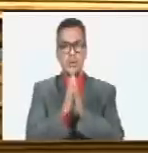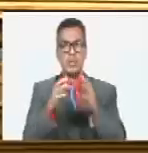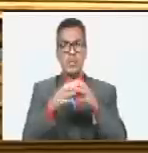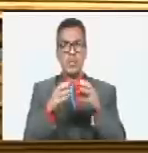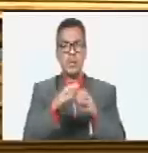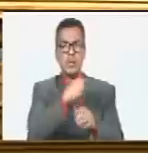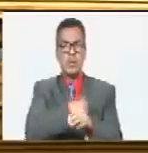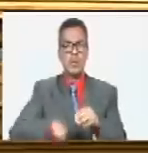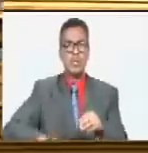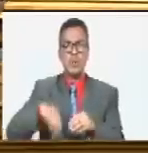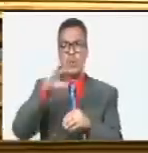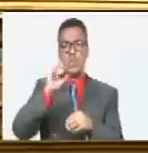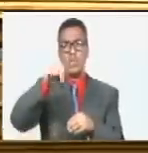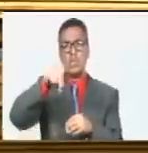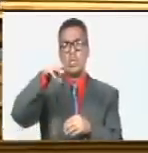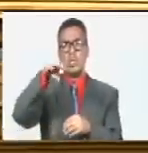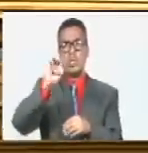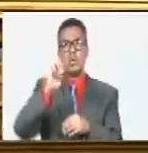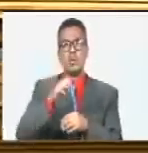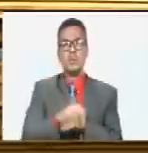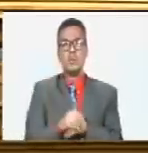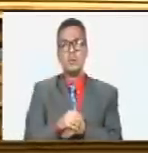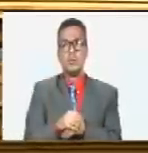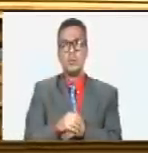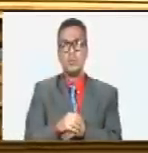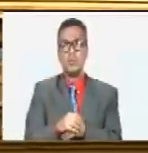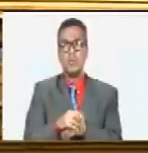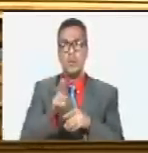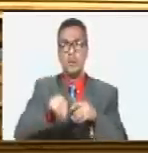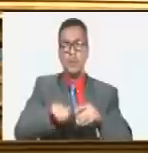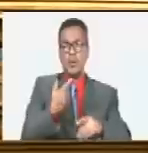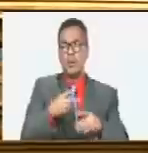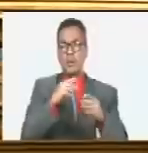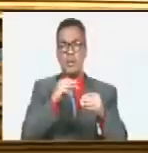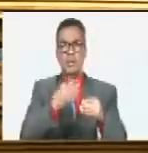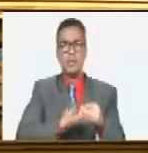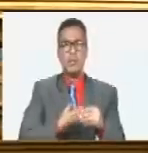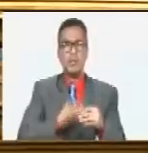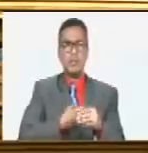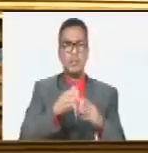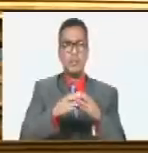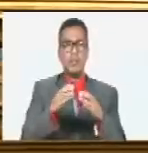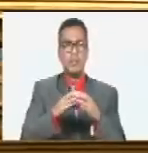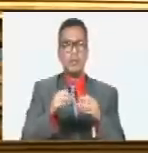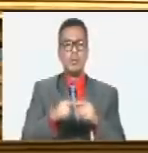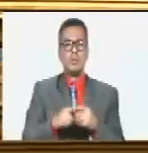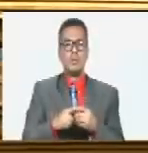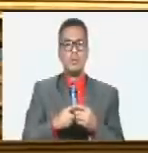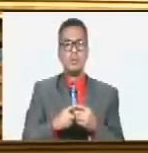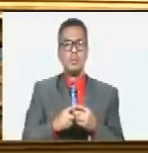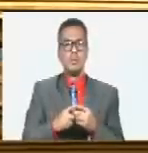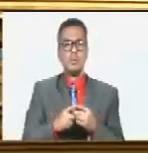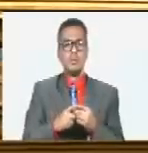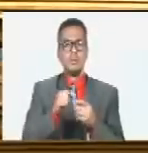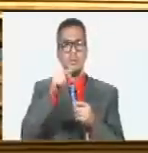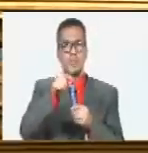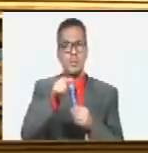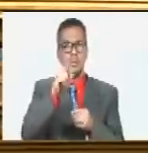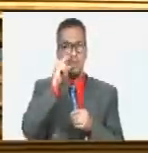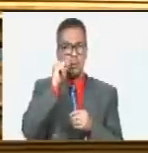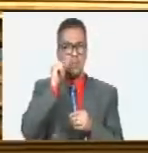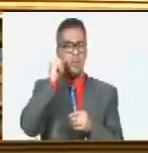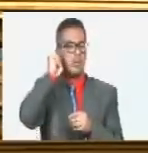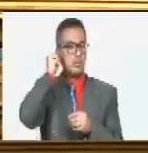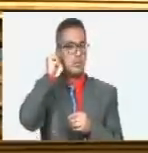Consejo Nacional Electoral para hablar de una alcaldía o de una concejalía. Esa canalla